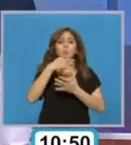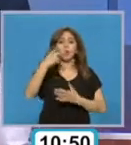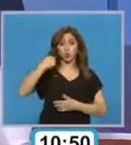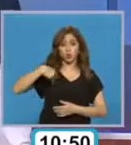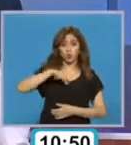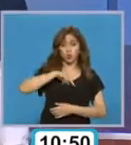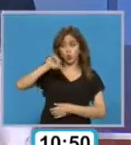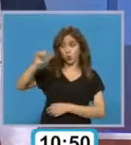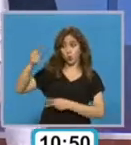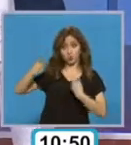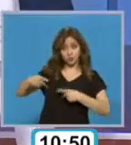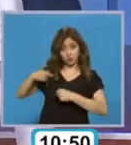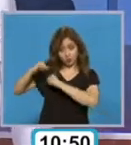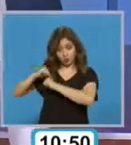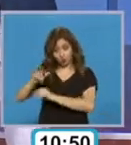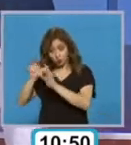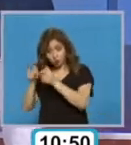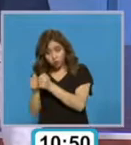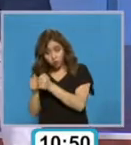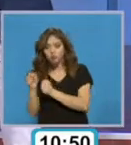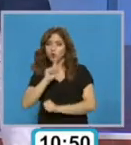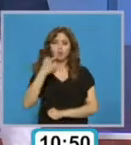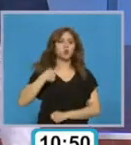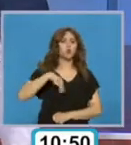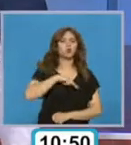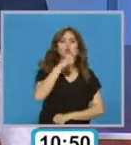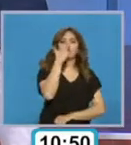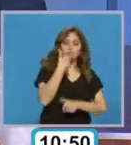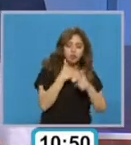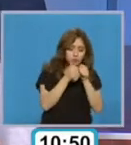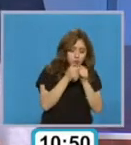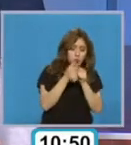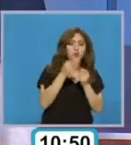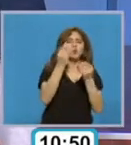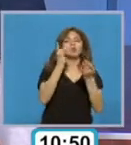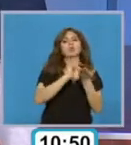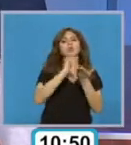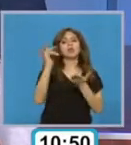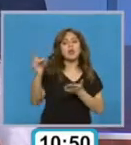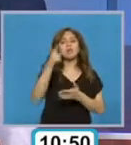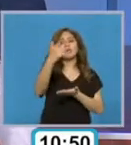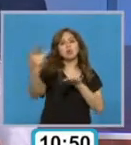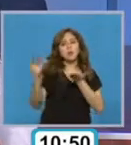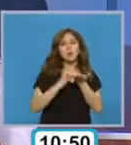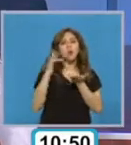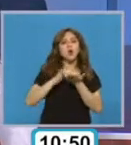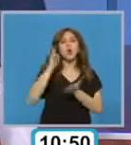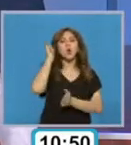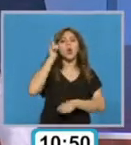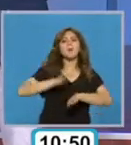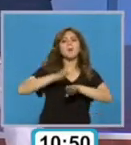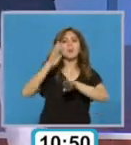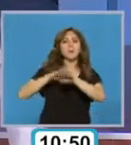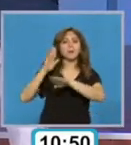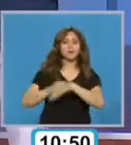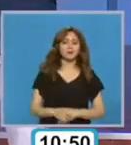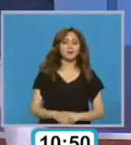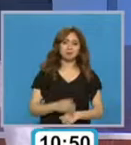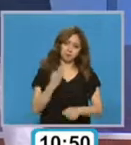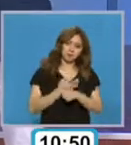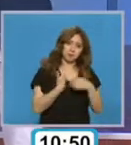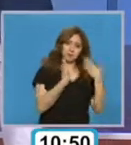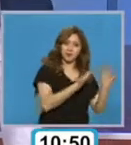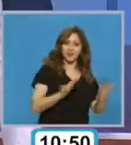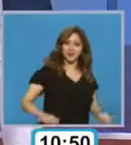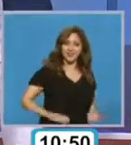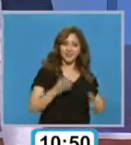entonces estamos muy felices de todo su apoyo que nos han brindado, muchísimas gracias y esperamos que nos sigan apoyando mucho, mucho más. Pues ya, muchachos, los queremos ver actuar,